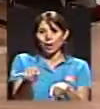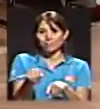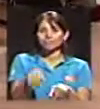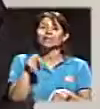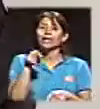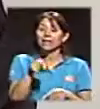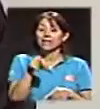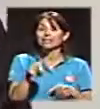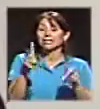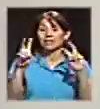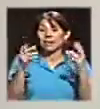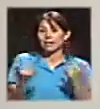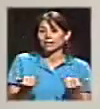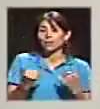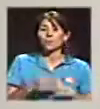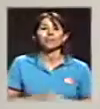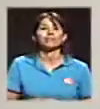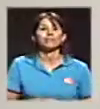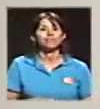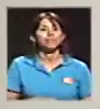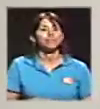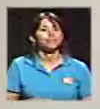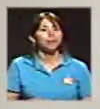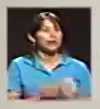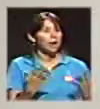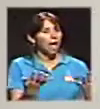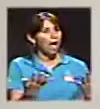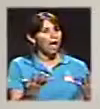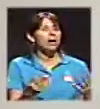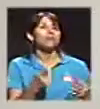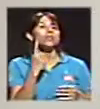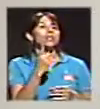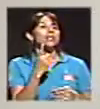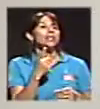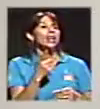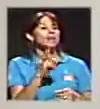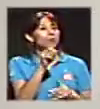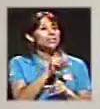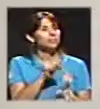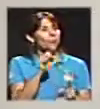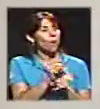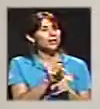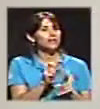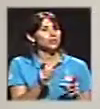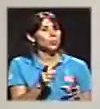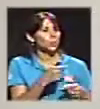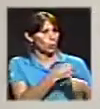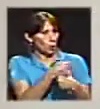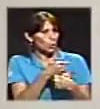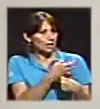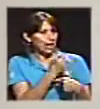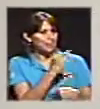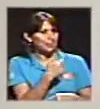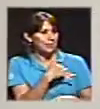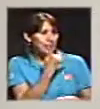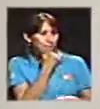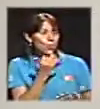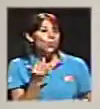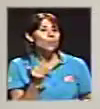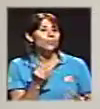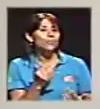el gran dilema que tenemos en este momento. Claro, y hay una distinción adicional, don Edgar, y corríjame si mi lectura es